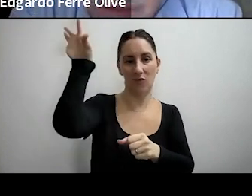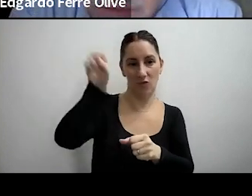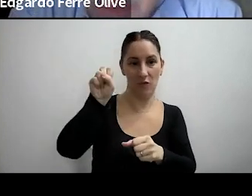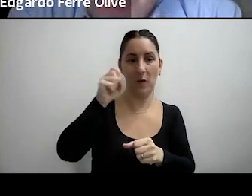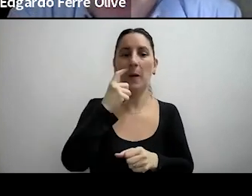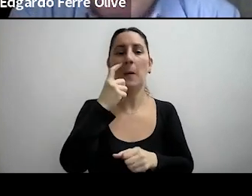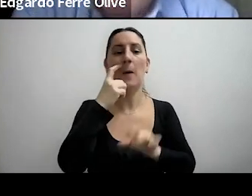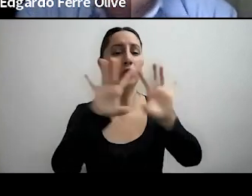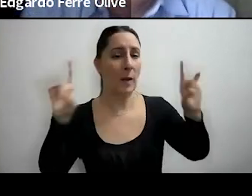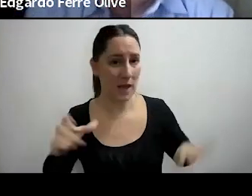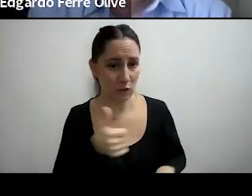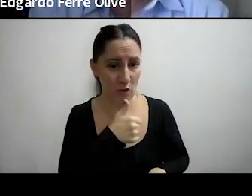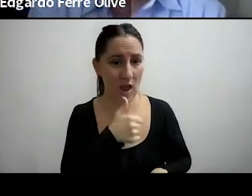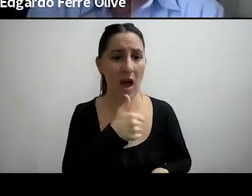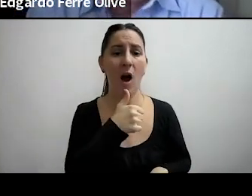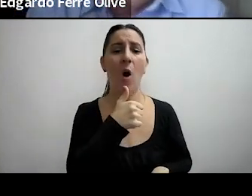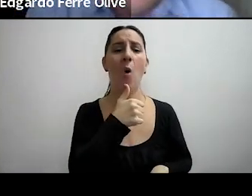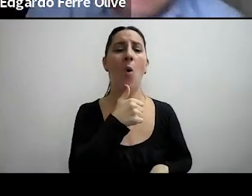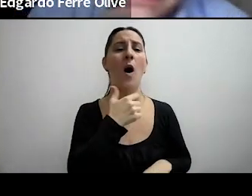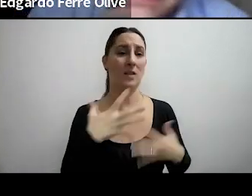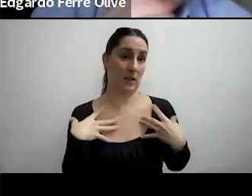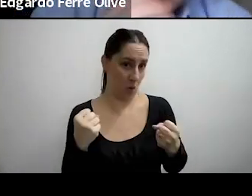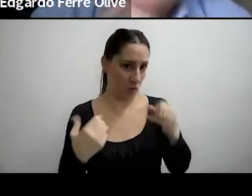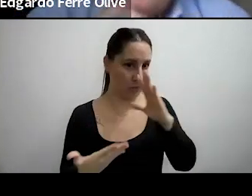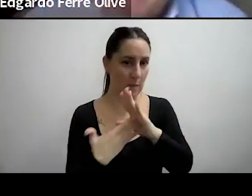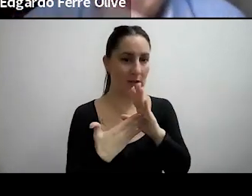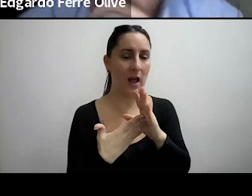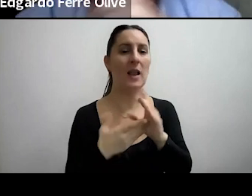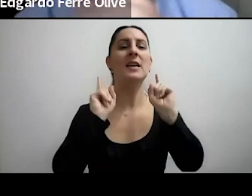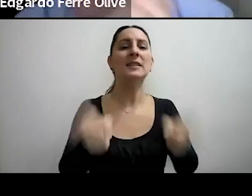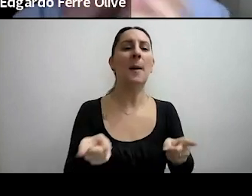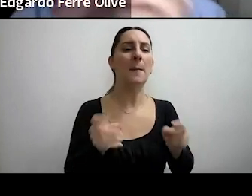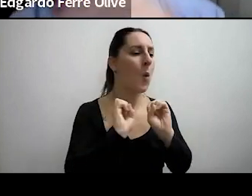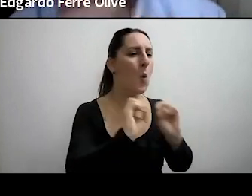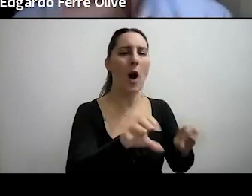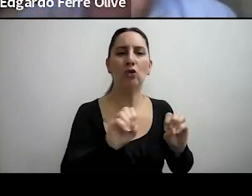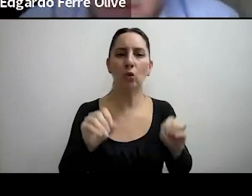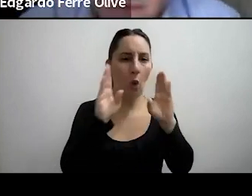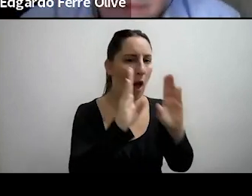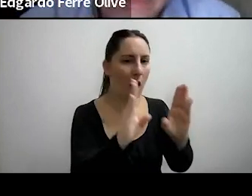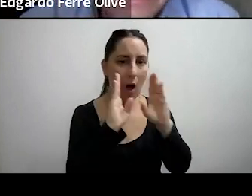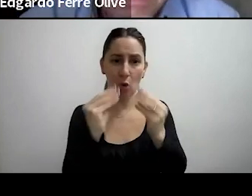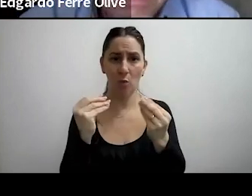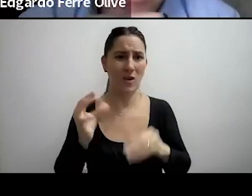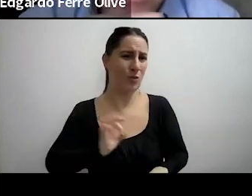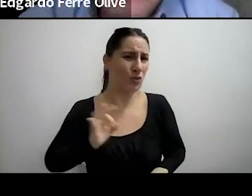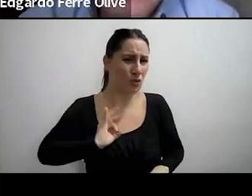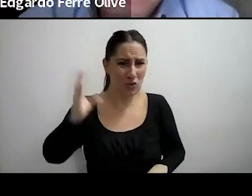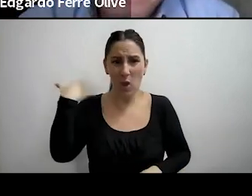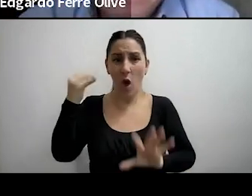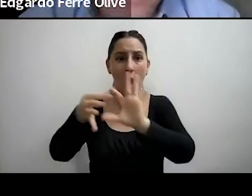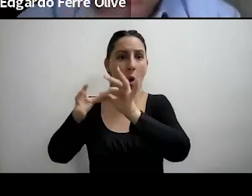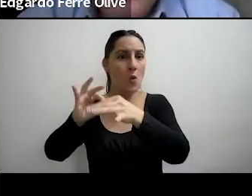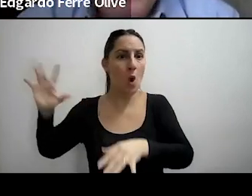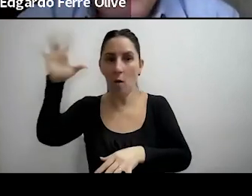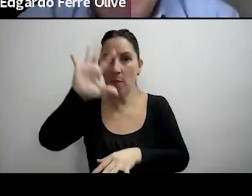contaminación, tema fundamental para la salud de la población, y el tratamiento de los residuos, que hace años en Europa se le está dando la